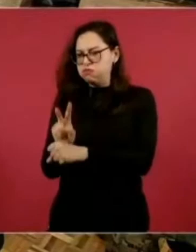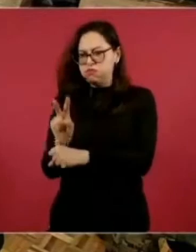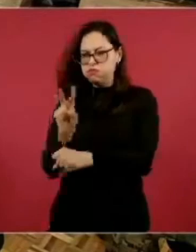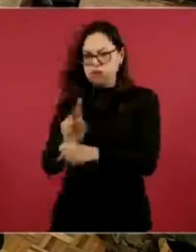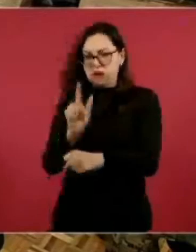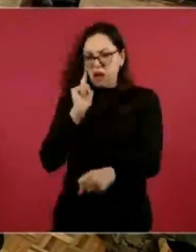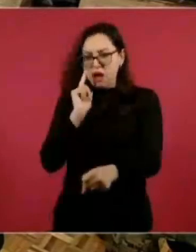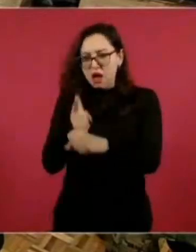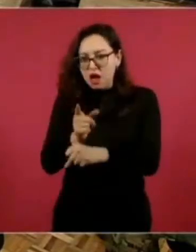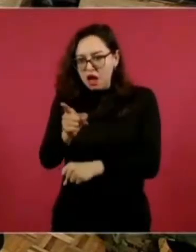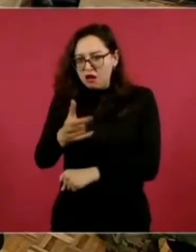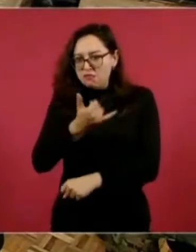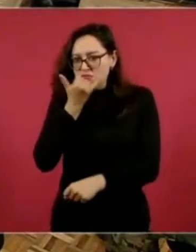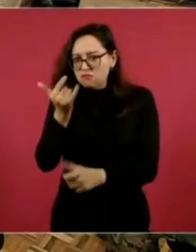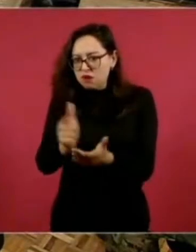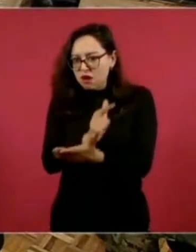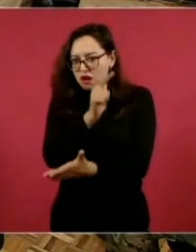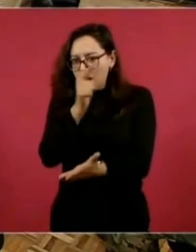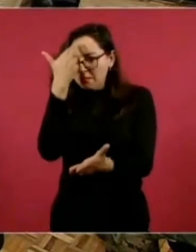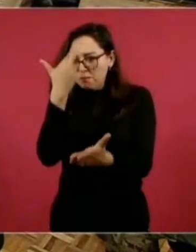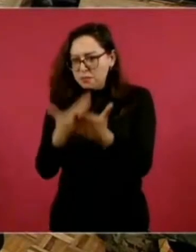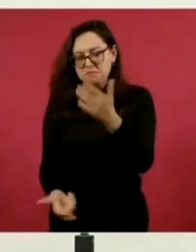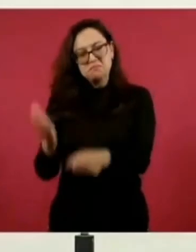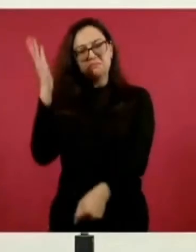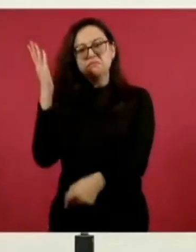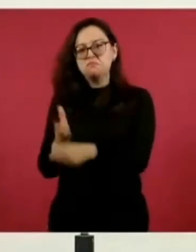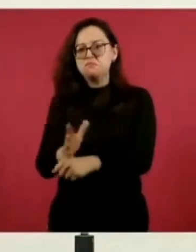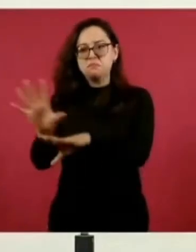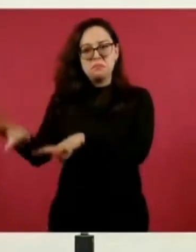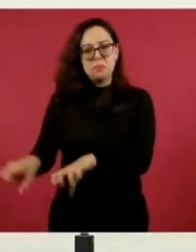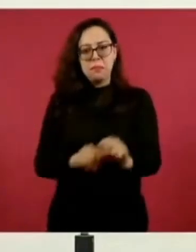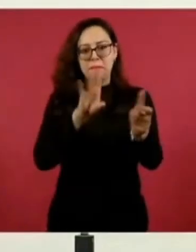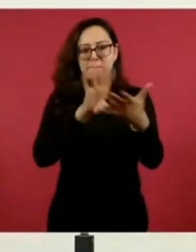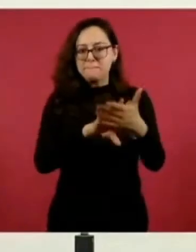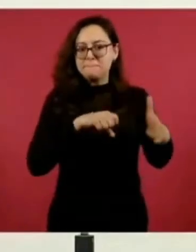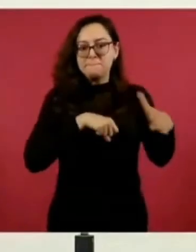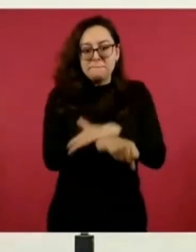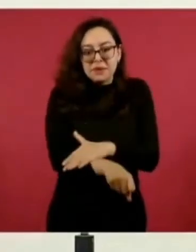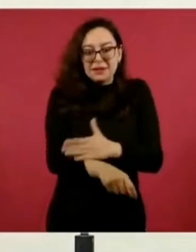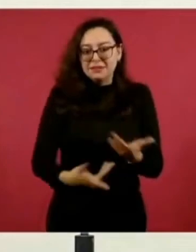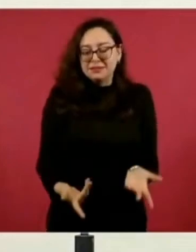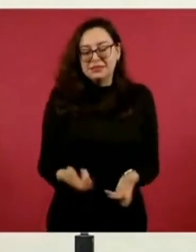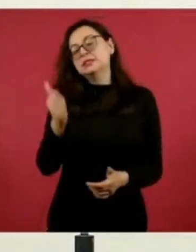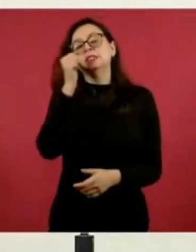Entonces, por eso también es importante,